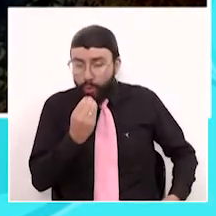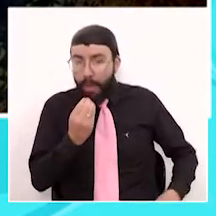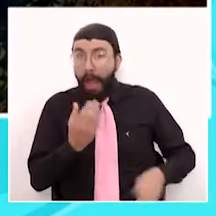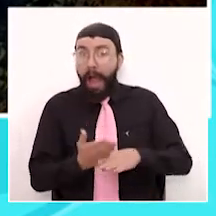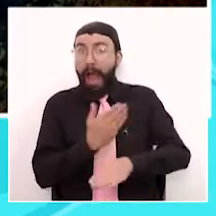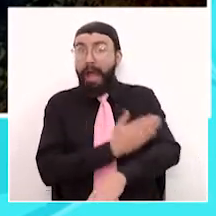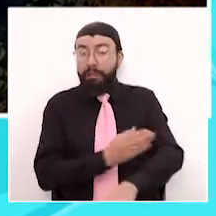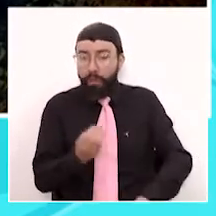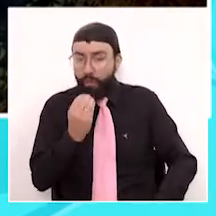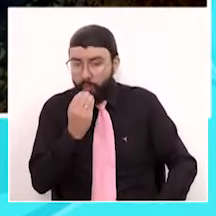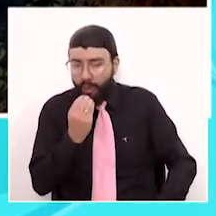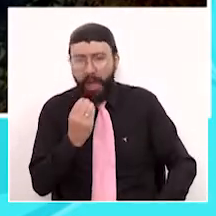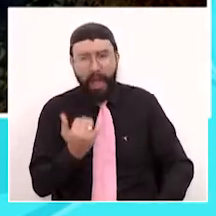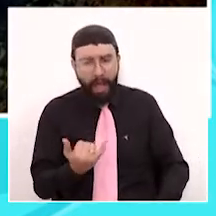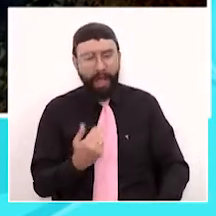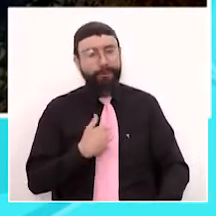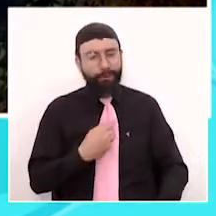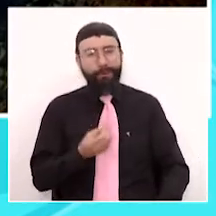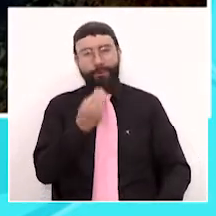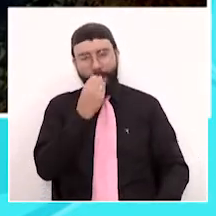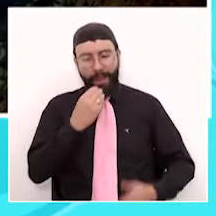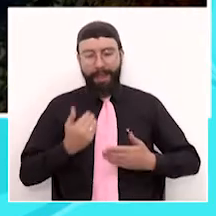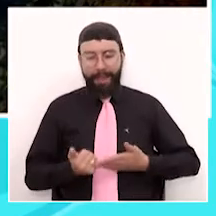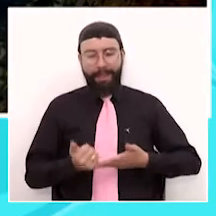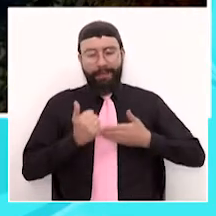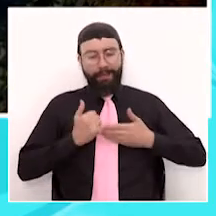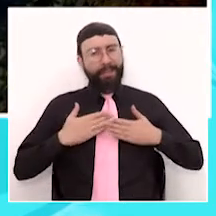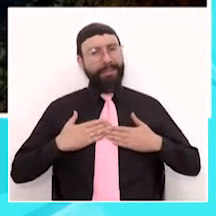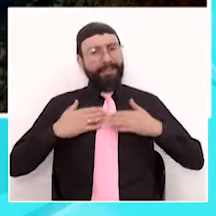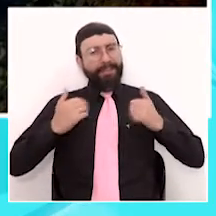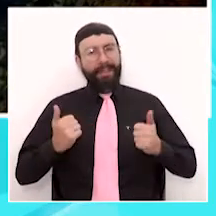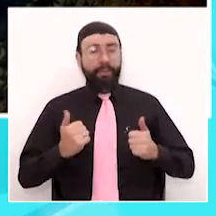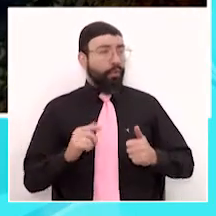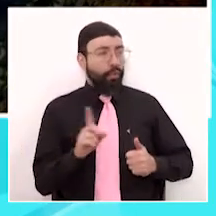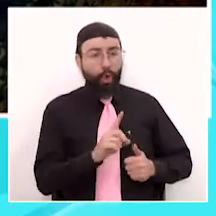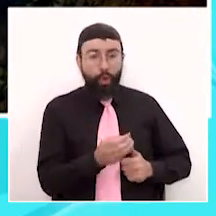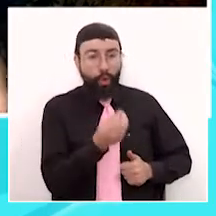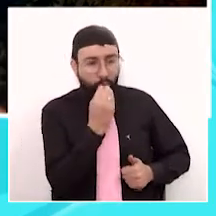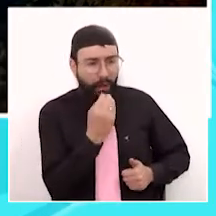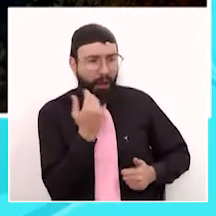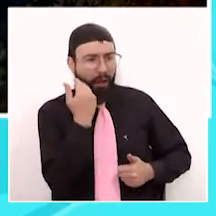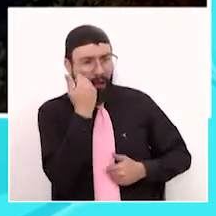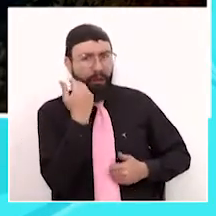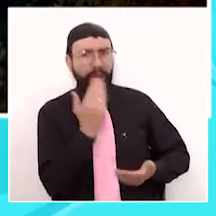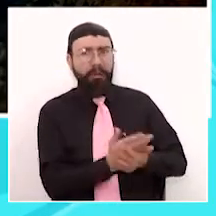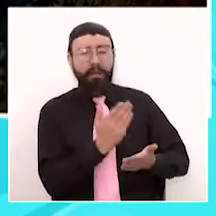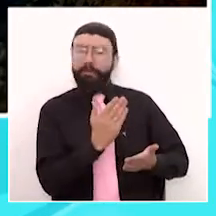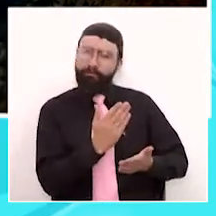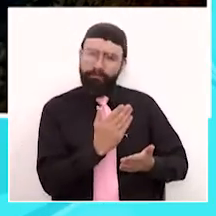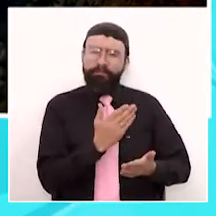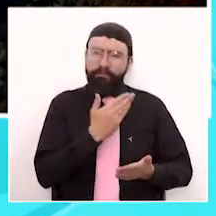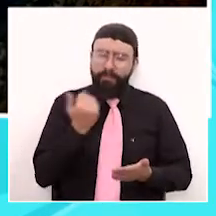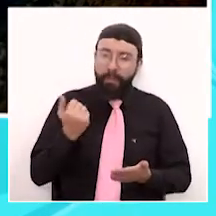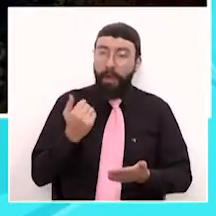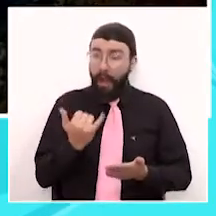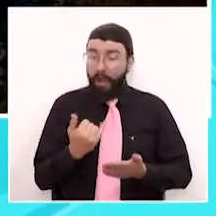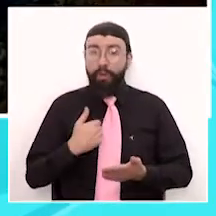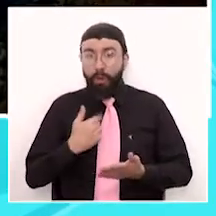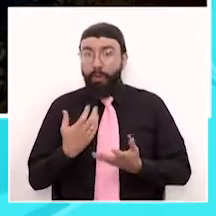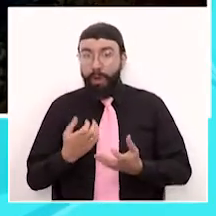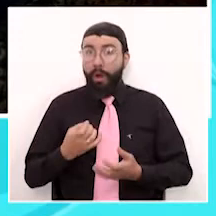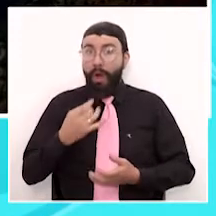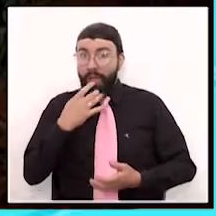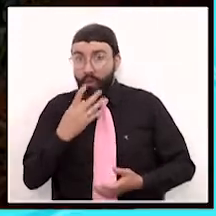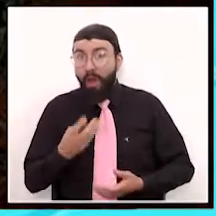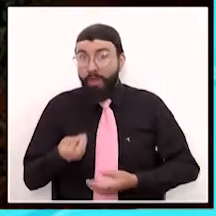estamos comiendo para sanarnos, no comiendo para enfermarnos. Entonces, si queremos incluir unos carbohidratos de